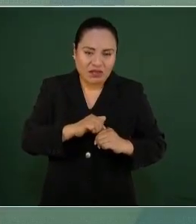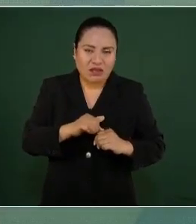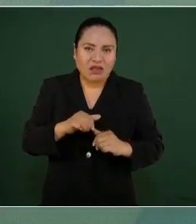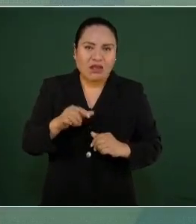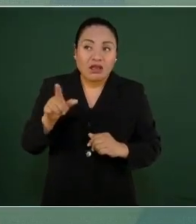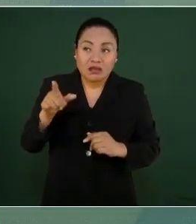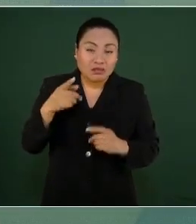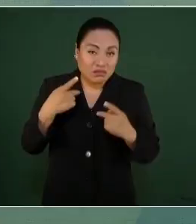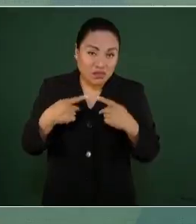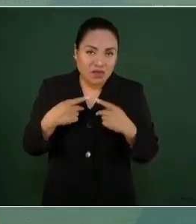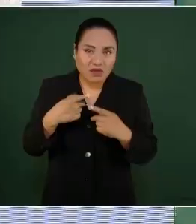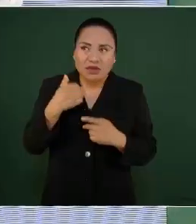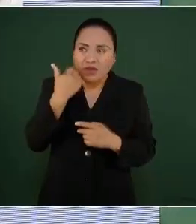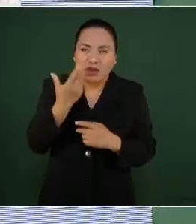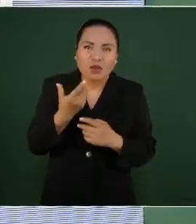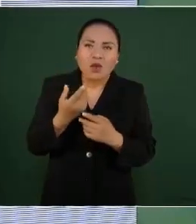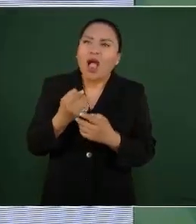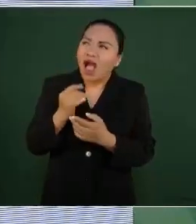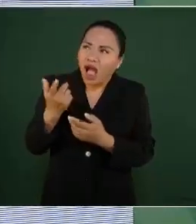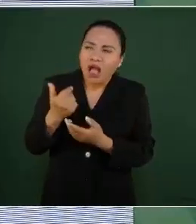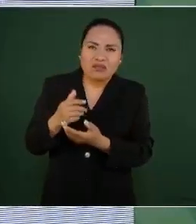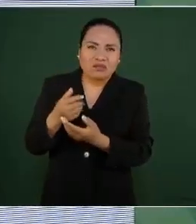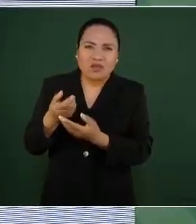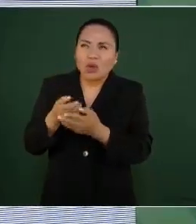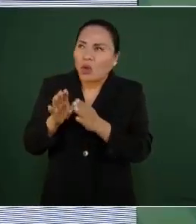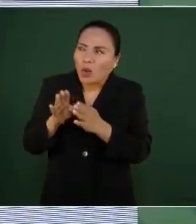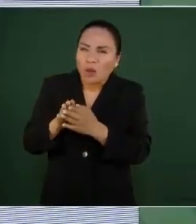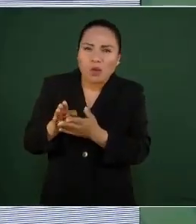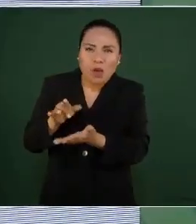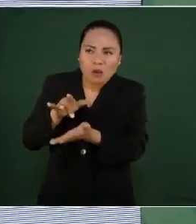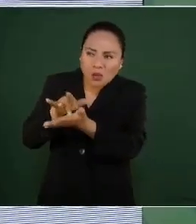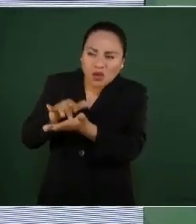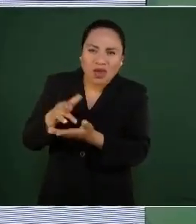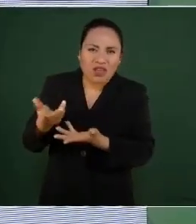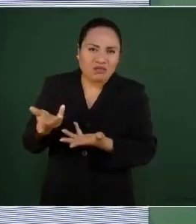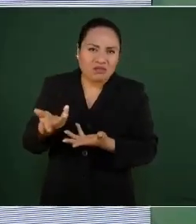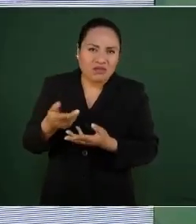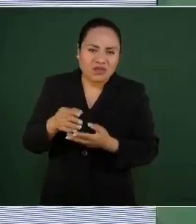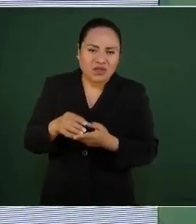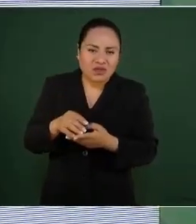nada de ofrecimientos en abstracto.